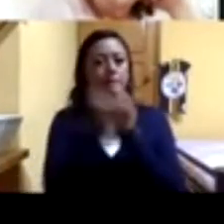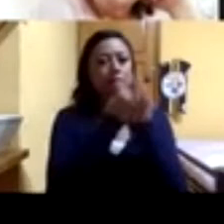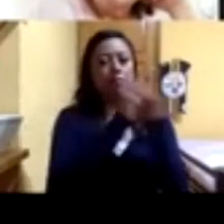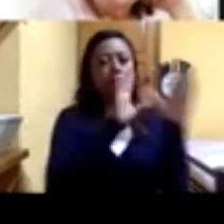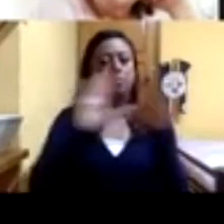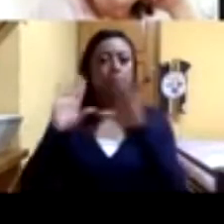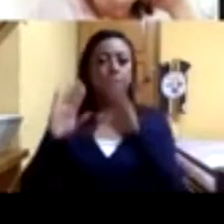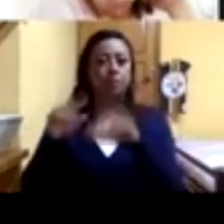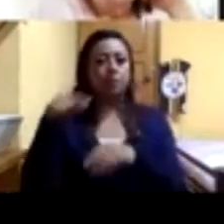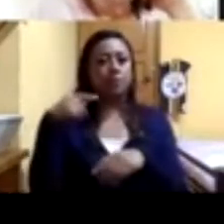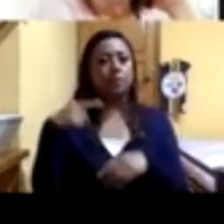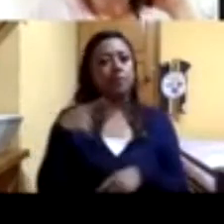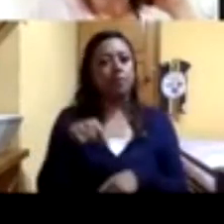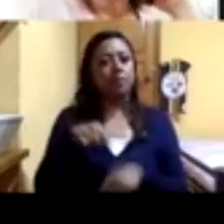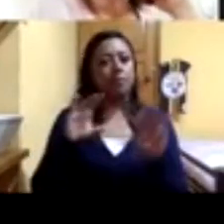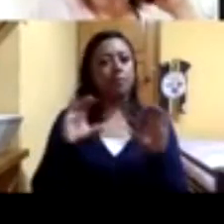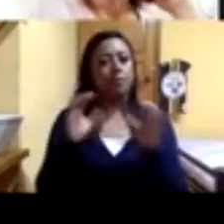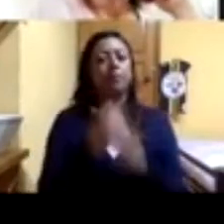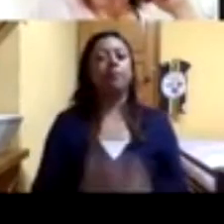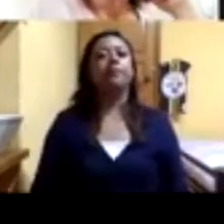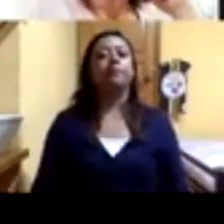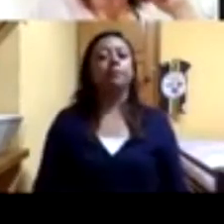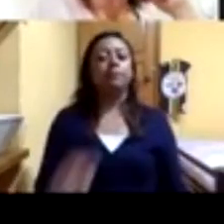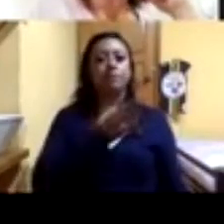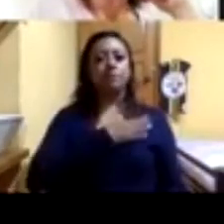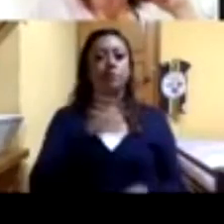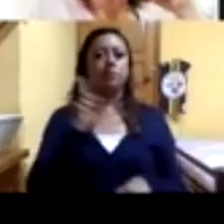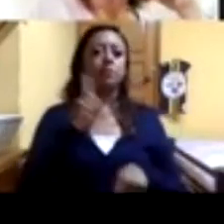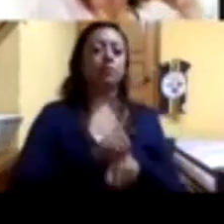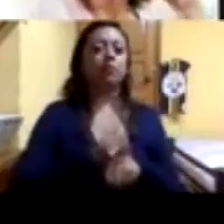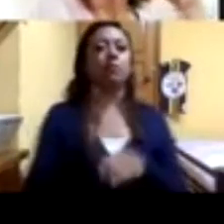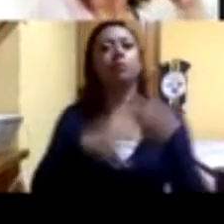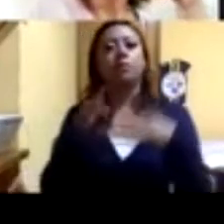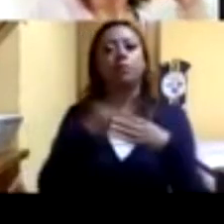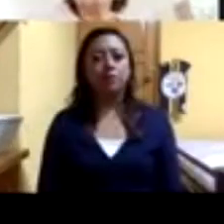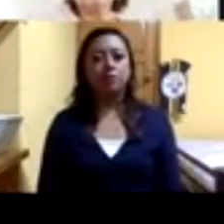Congreso. Buenos días a todas y a todos.